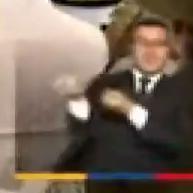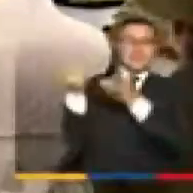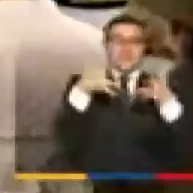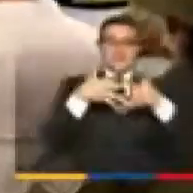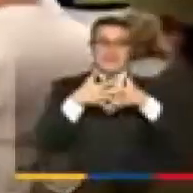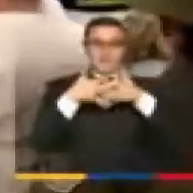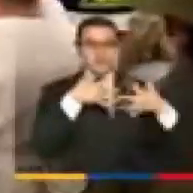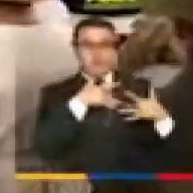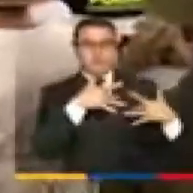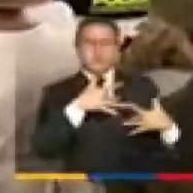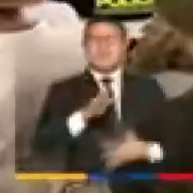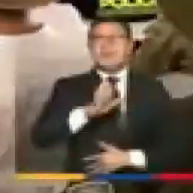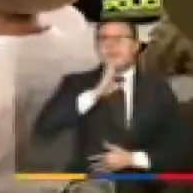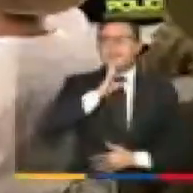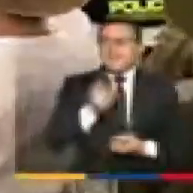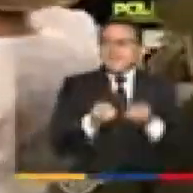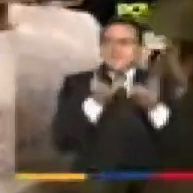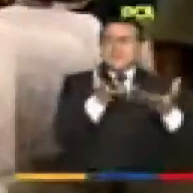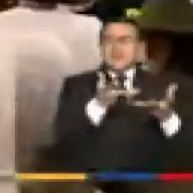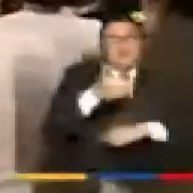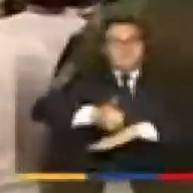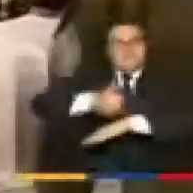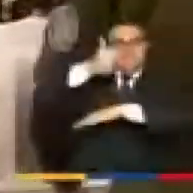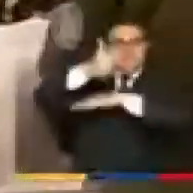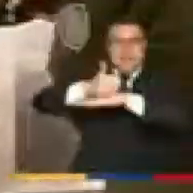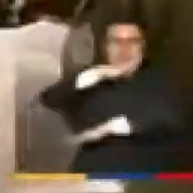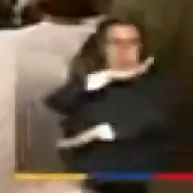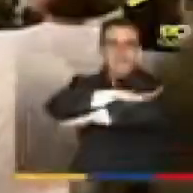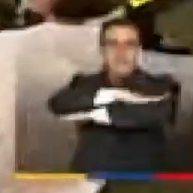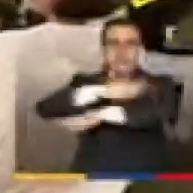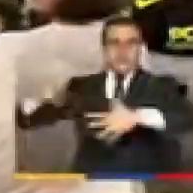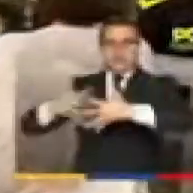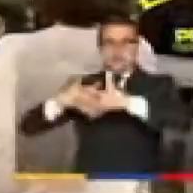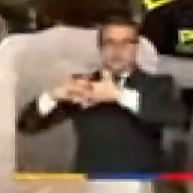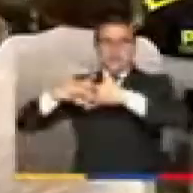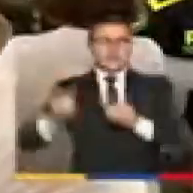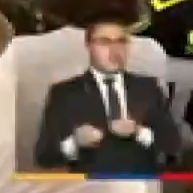el señor embajador de los Estados Unidos al señor presidente de la República.